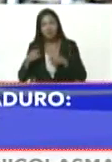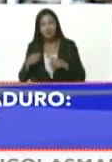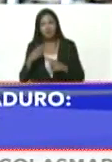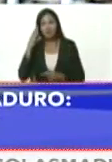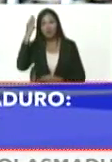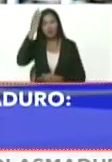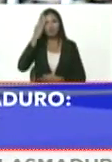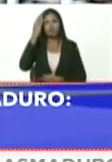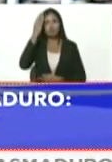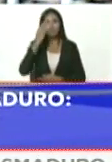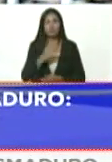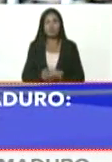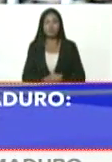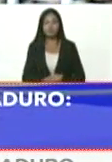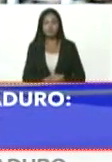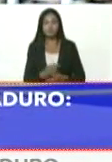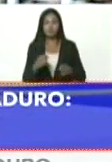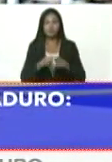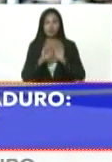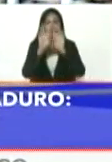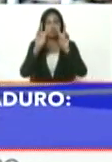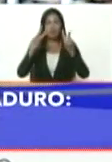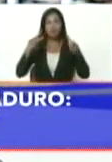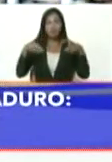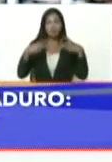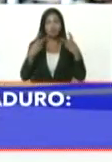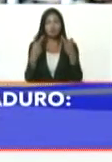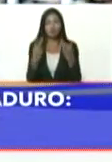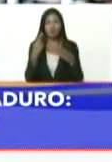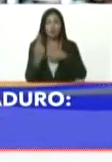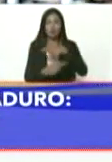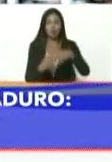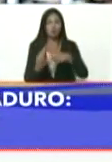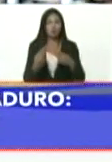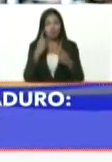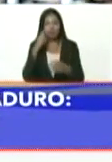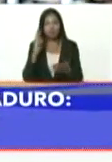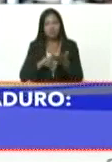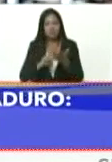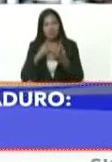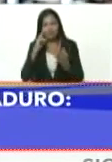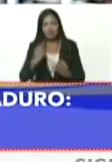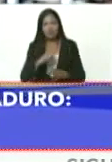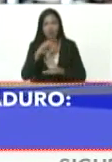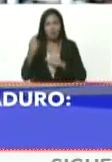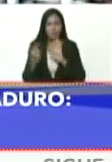conciencia. Se trata de una transformación, de una revolución verdadera, total,